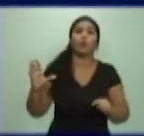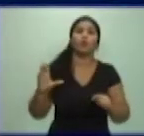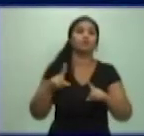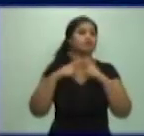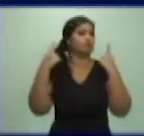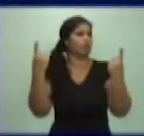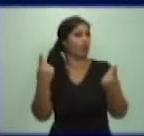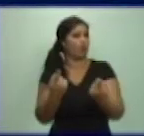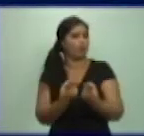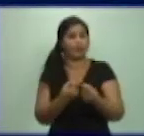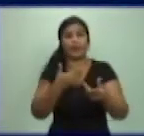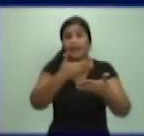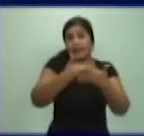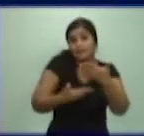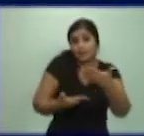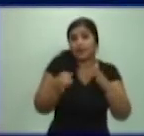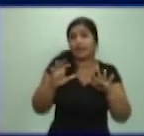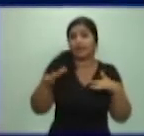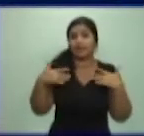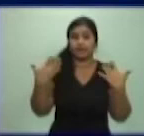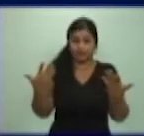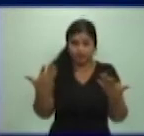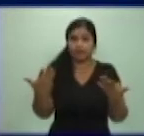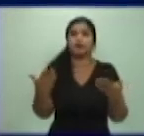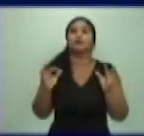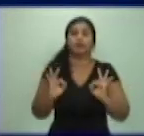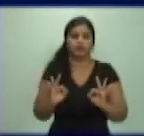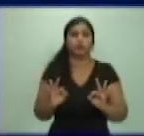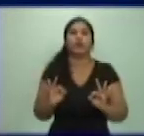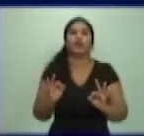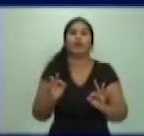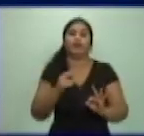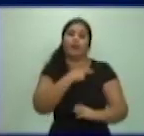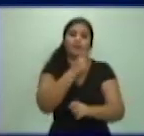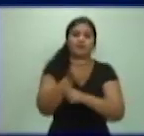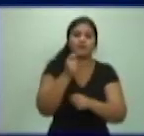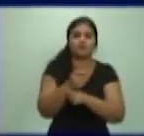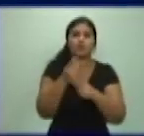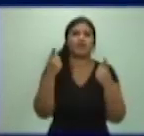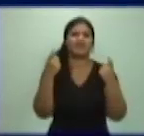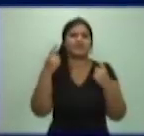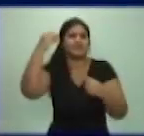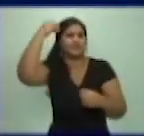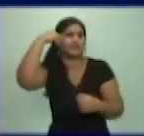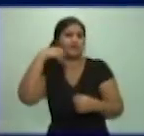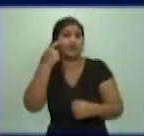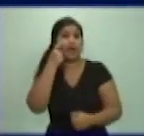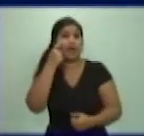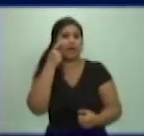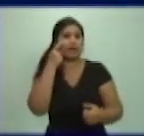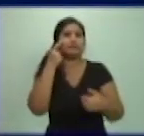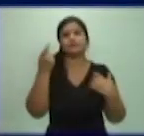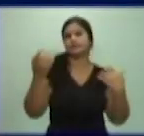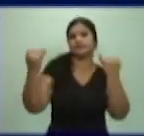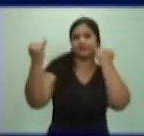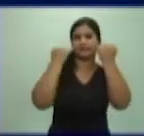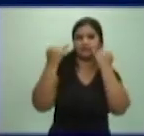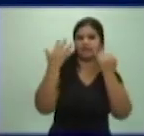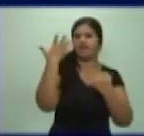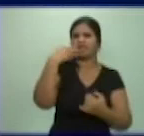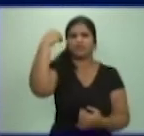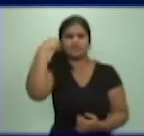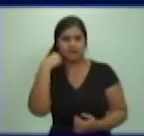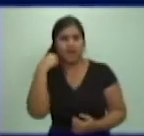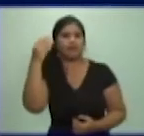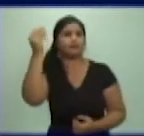prueba vamos a lo particular, a lo que le interesa al profesor, a lo que el alumno ha sido capaz de apropiarse atendiendo al diagnóstico, a